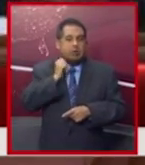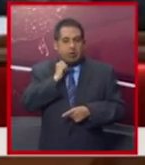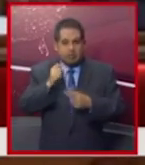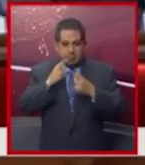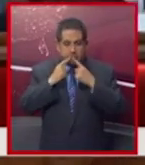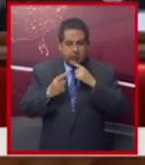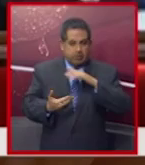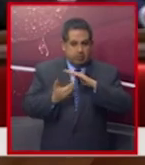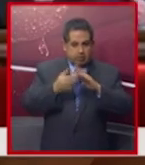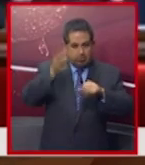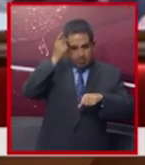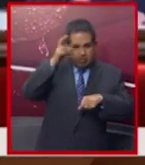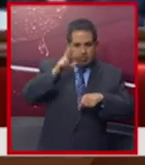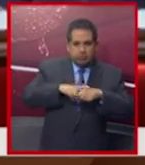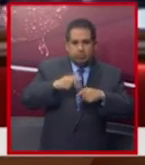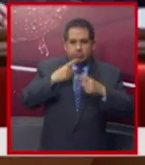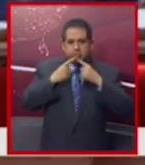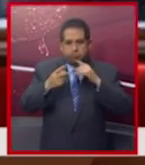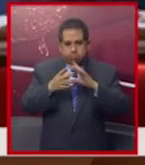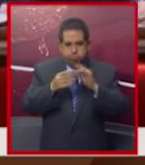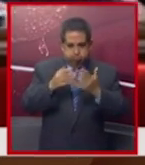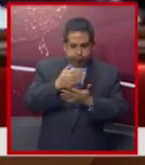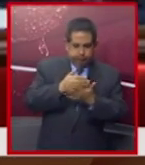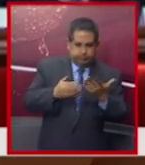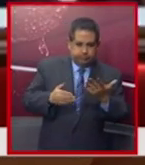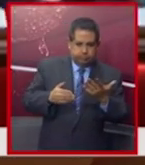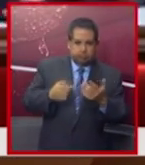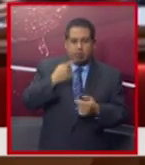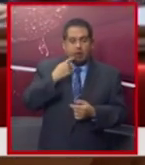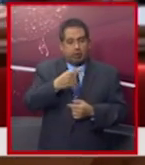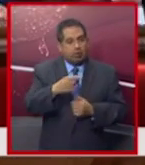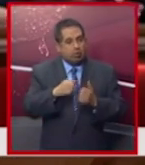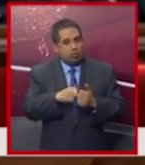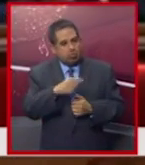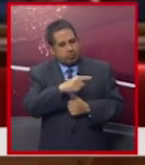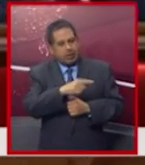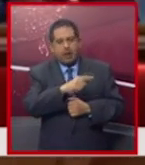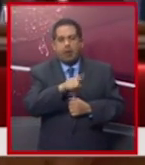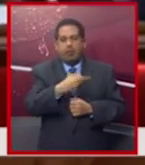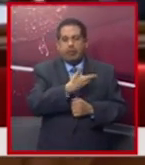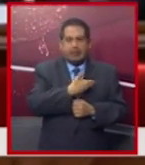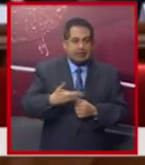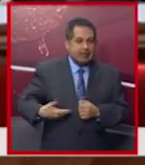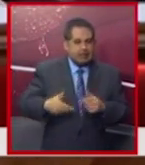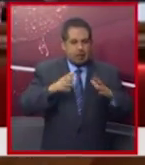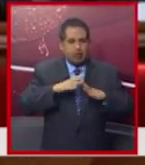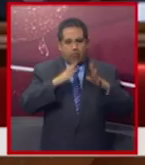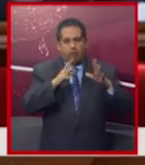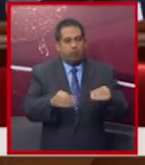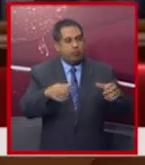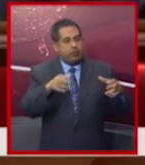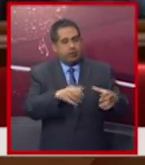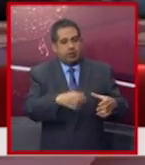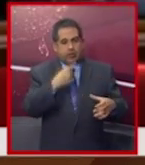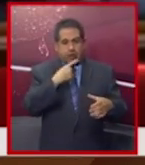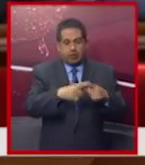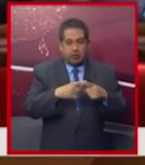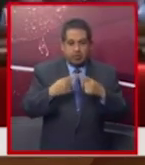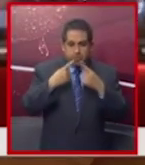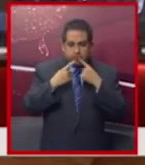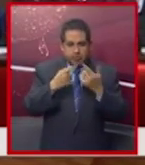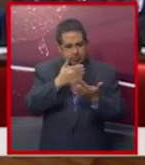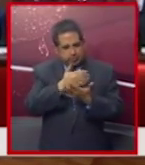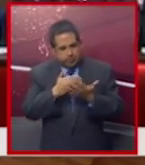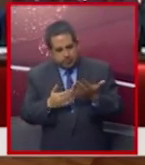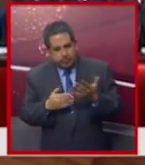mesa directiva del Senado de la República, y Jaime García Olivares, presidente de la Fundación Josefa Vergara. Como testigos,